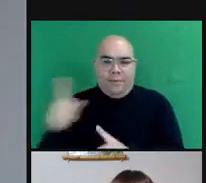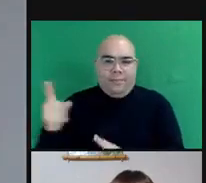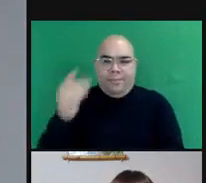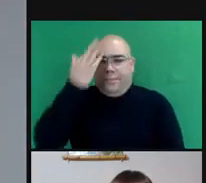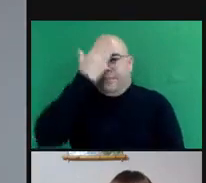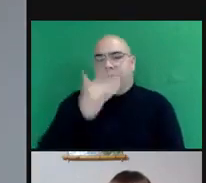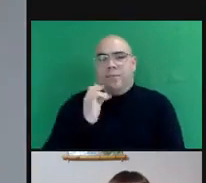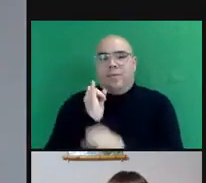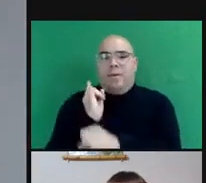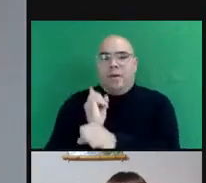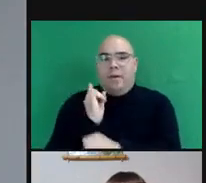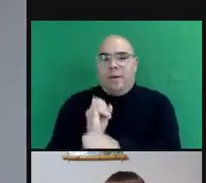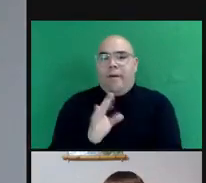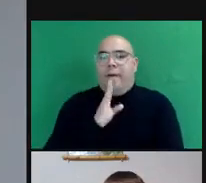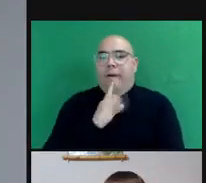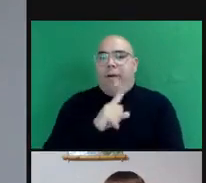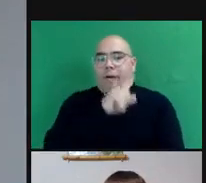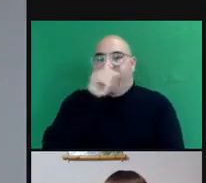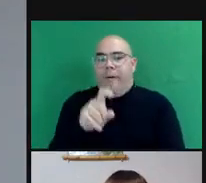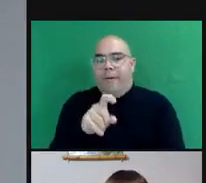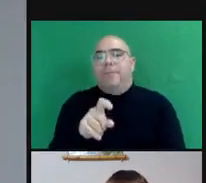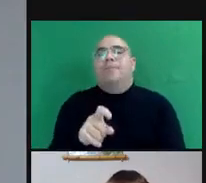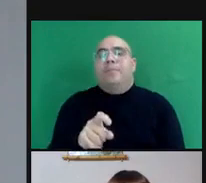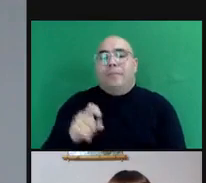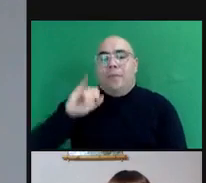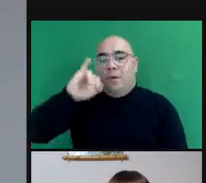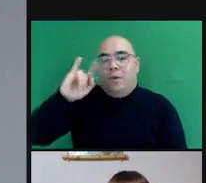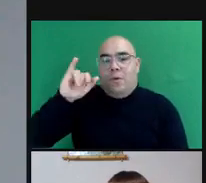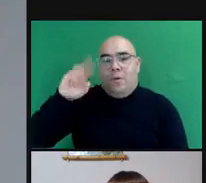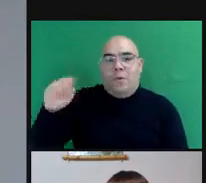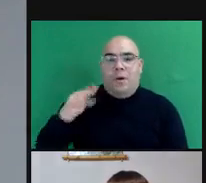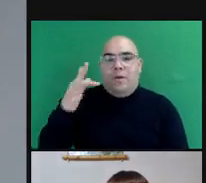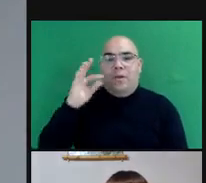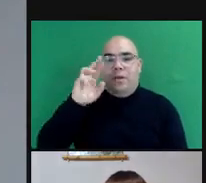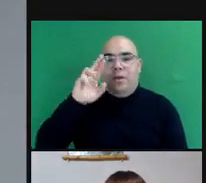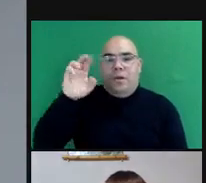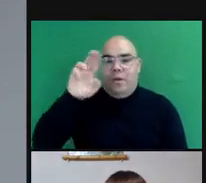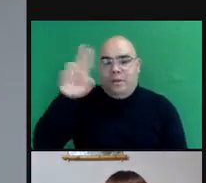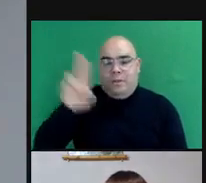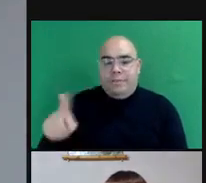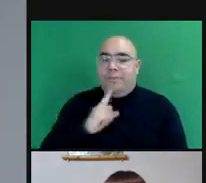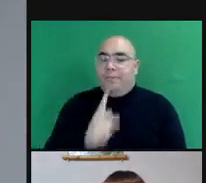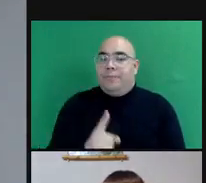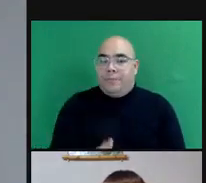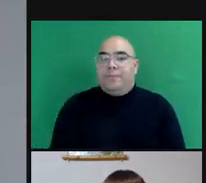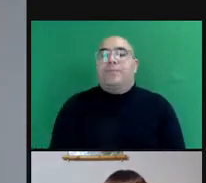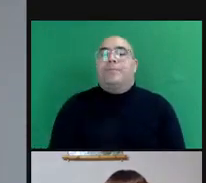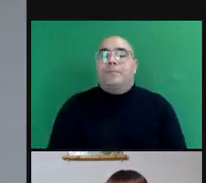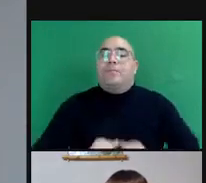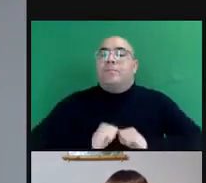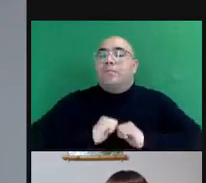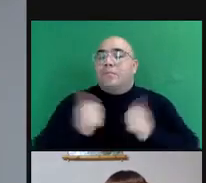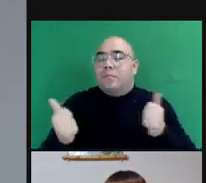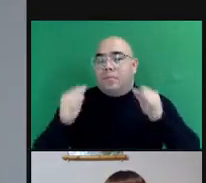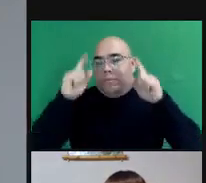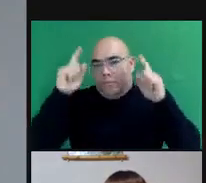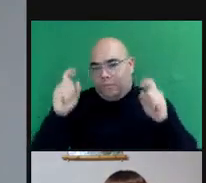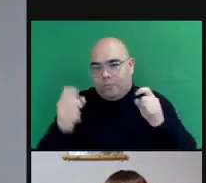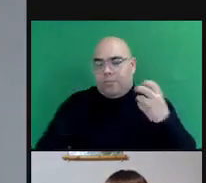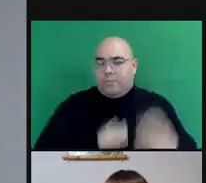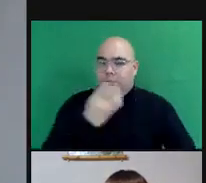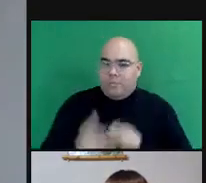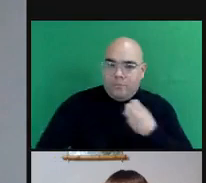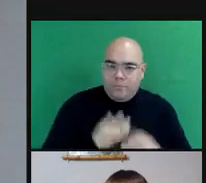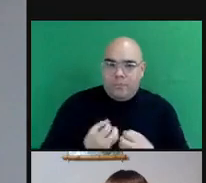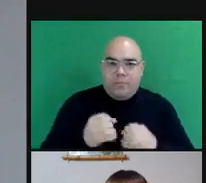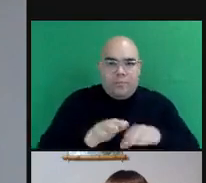Instituto. Esta pregunta es realizada por Juan Torres. Él dice, ¿cómo integrar este tipo de expresión en el paisaje